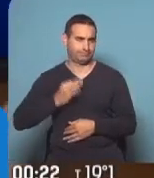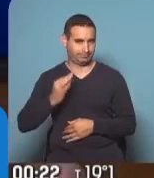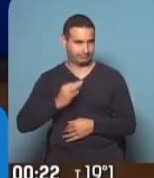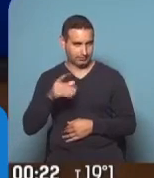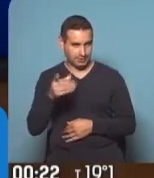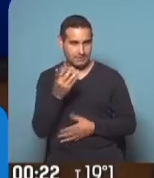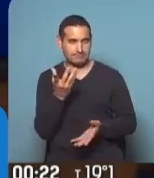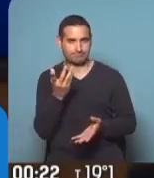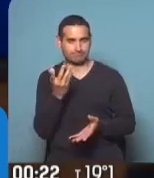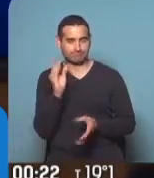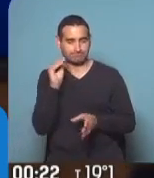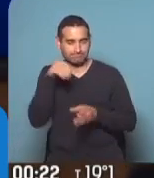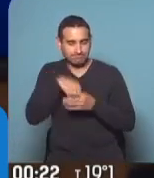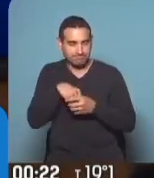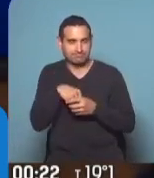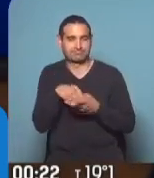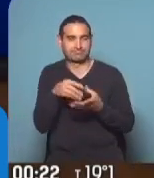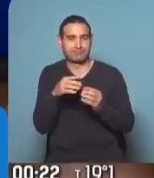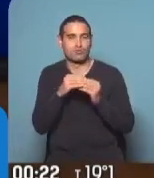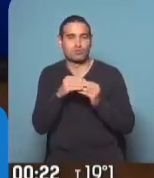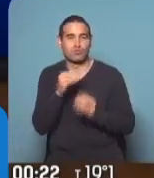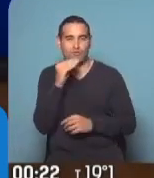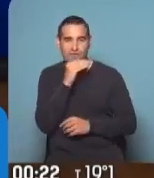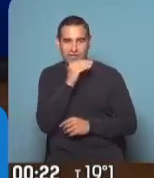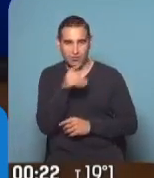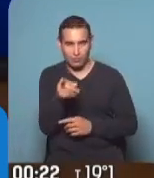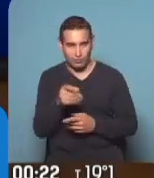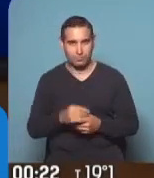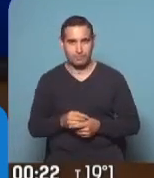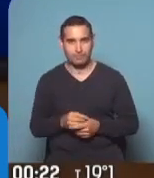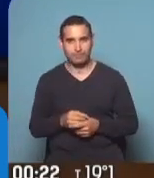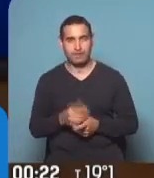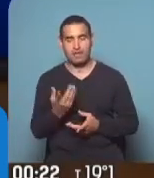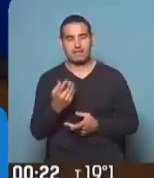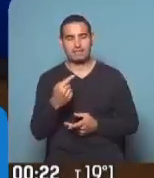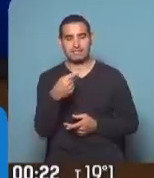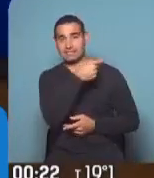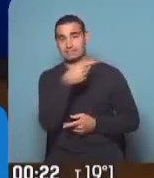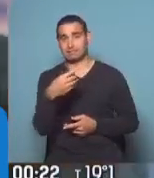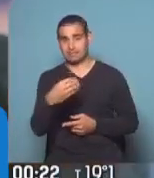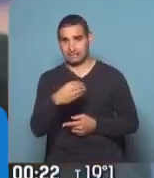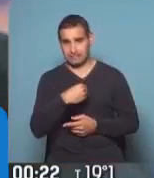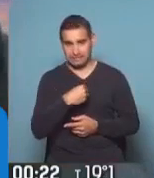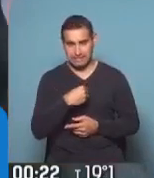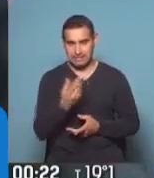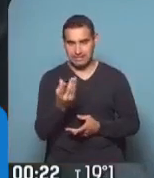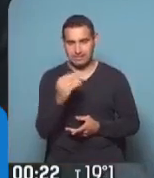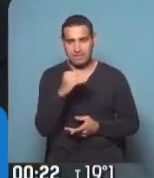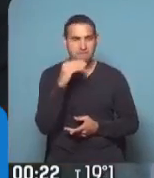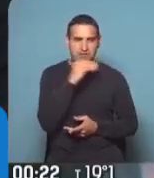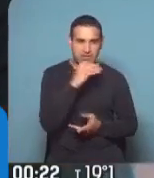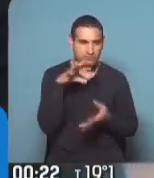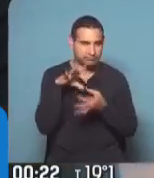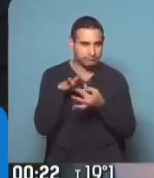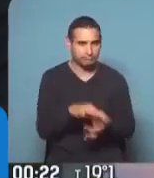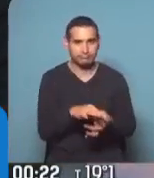metido en el vino. Tomando la Semana Santa y el vino,